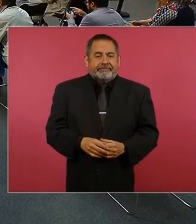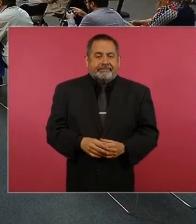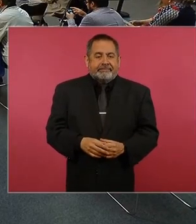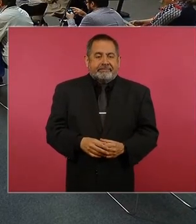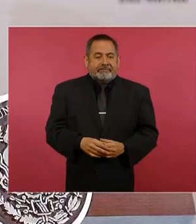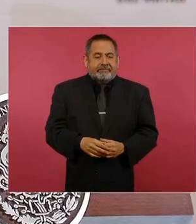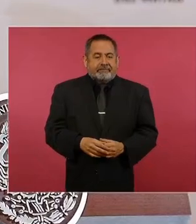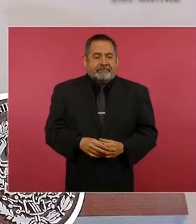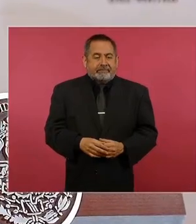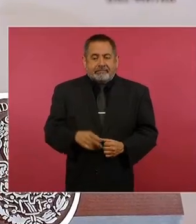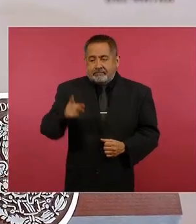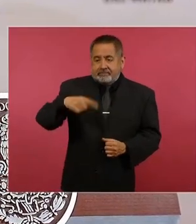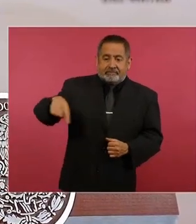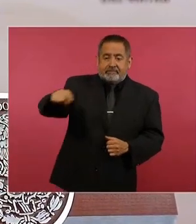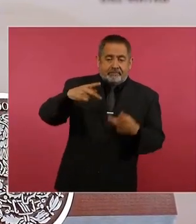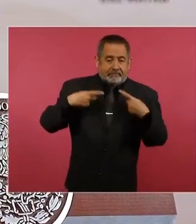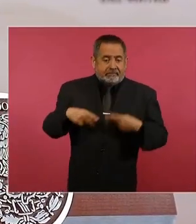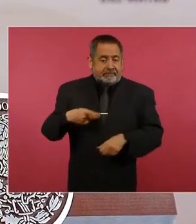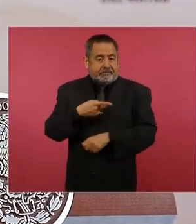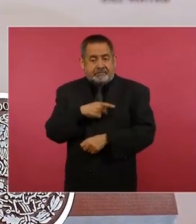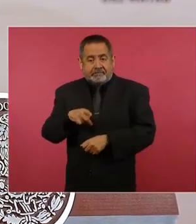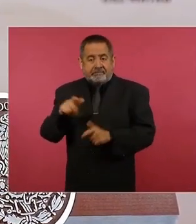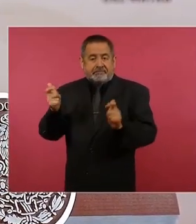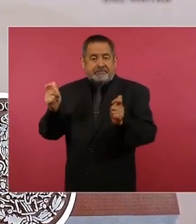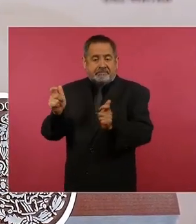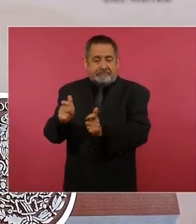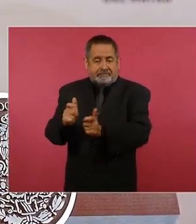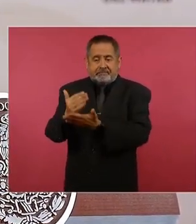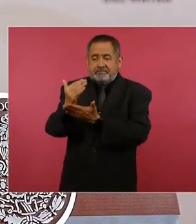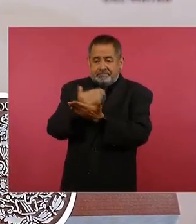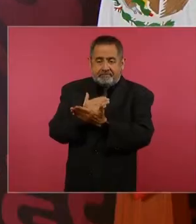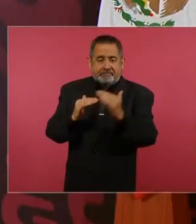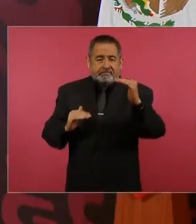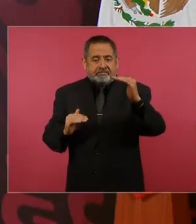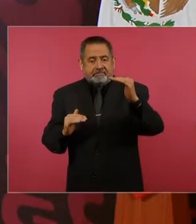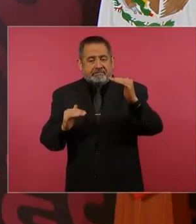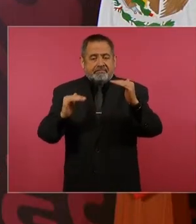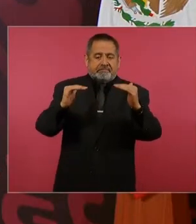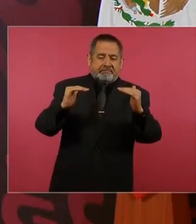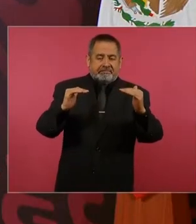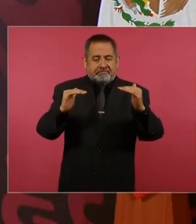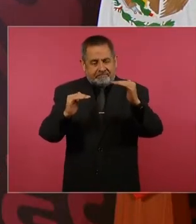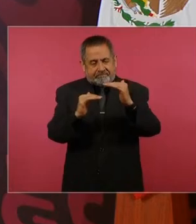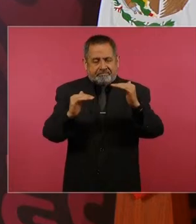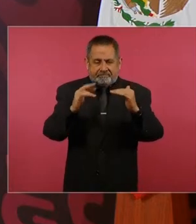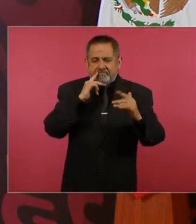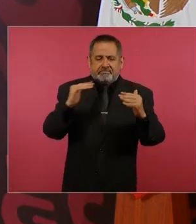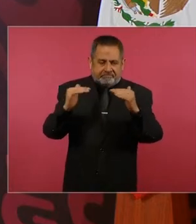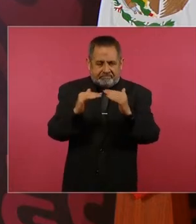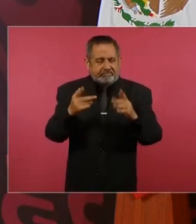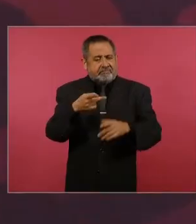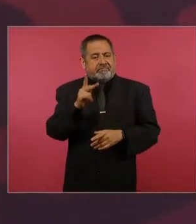se baja la pobreza? Se reduce la desigualdad, pero al mismo tiempo